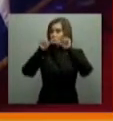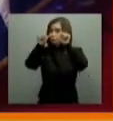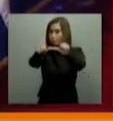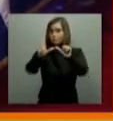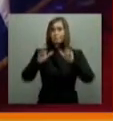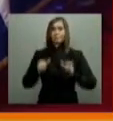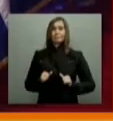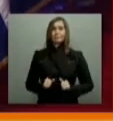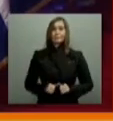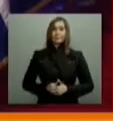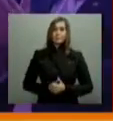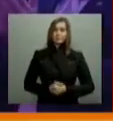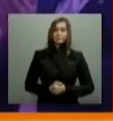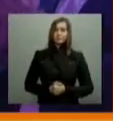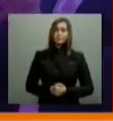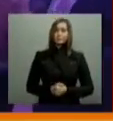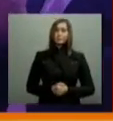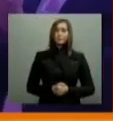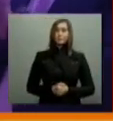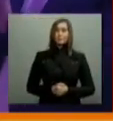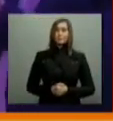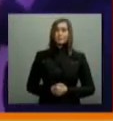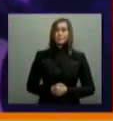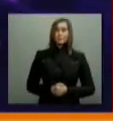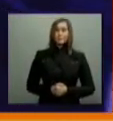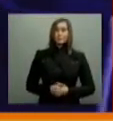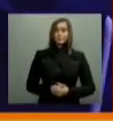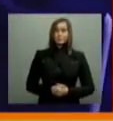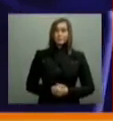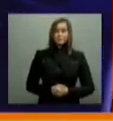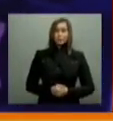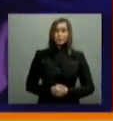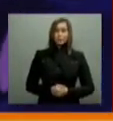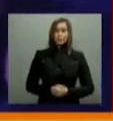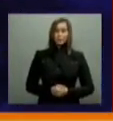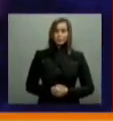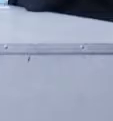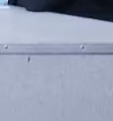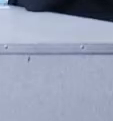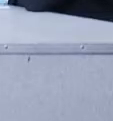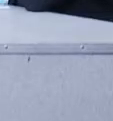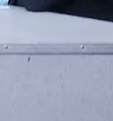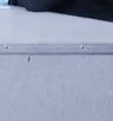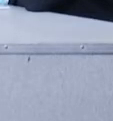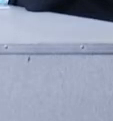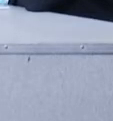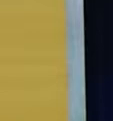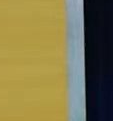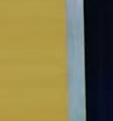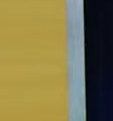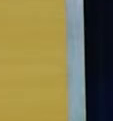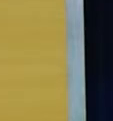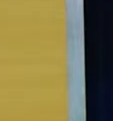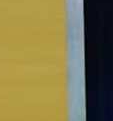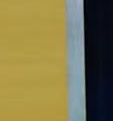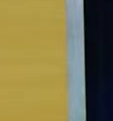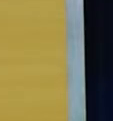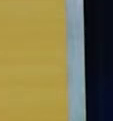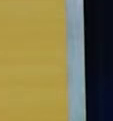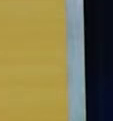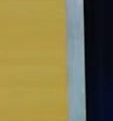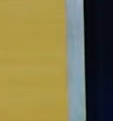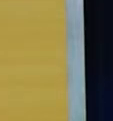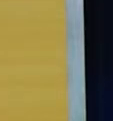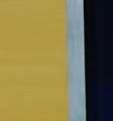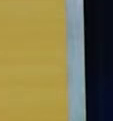entonces yo quisiera saber si es verdad o es mentira que el propio director del ciber lo dijo el fin de semana que estaban desmontando